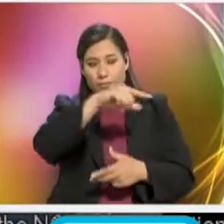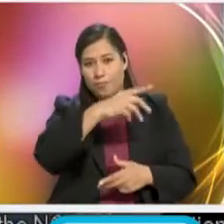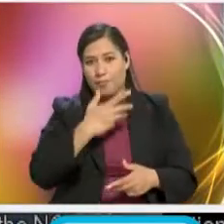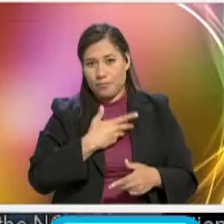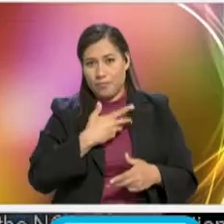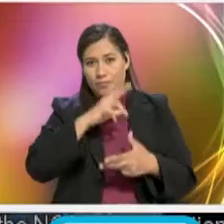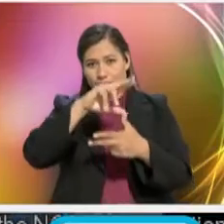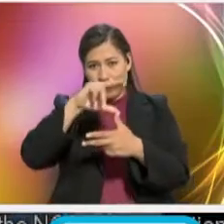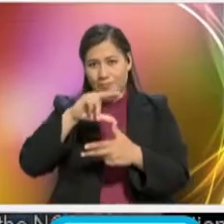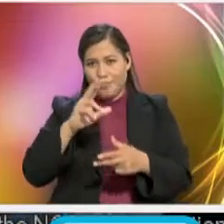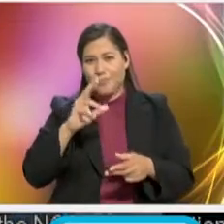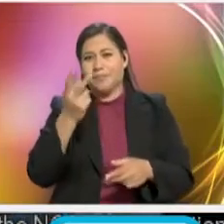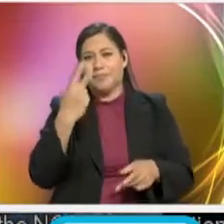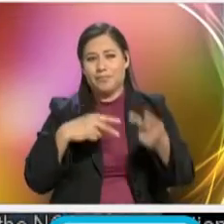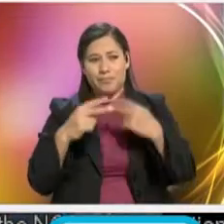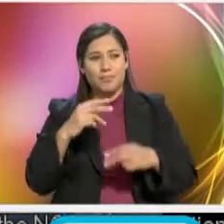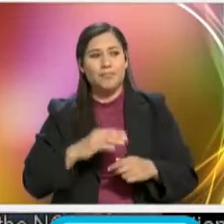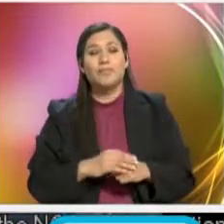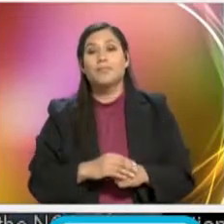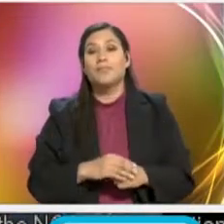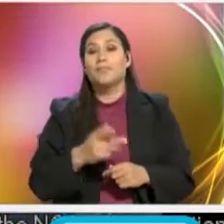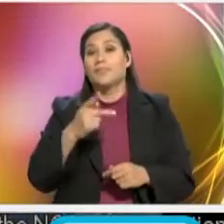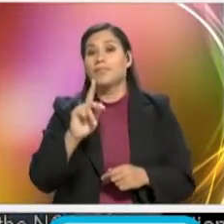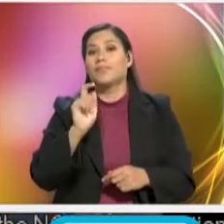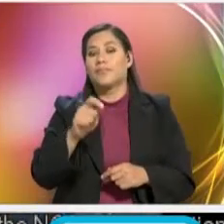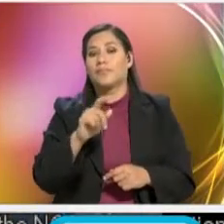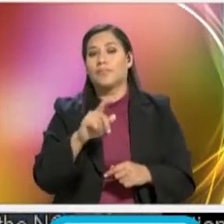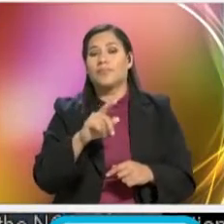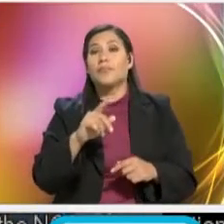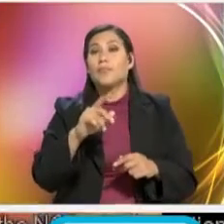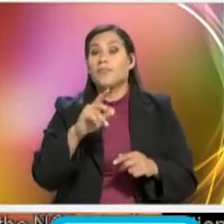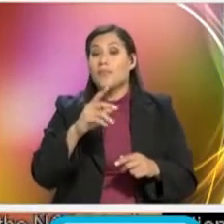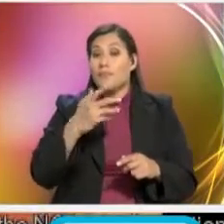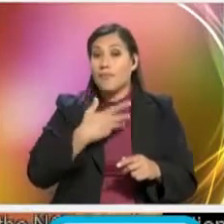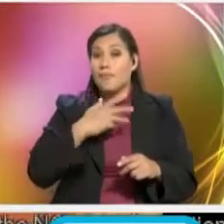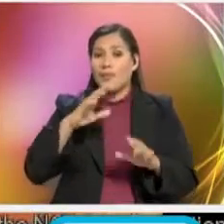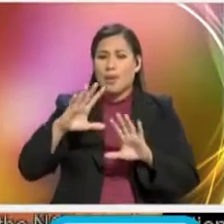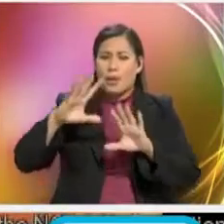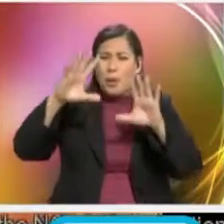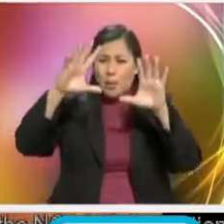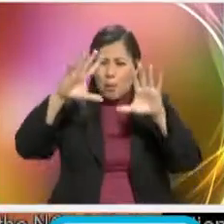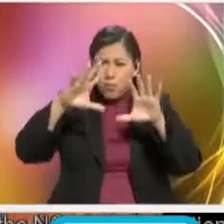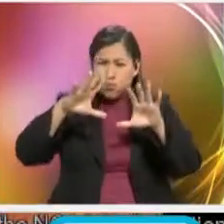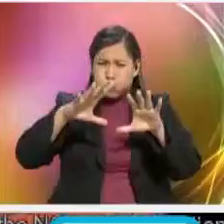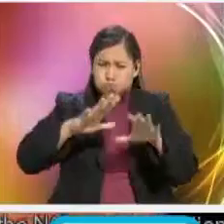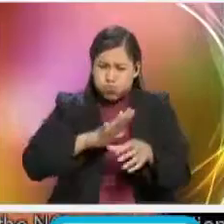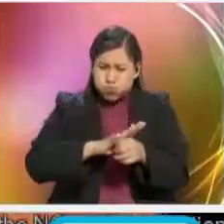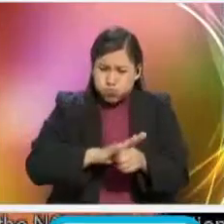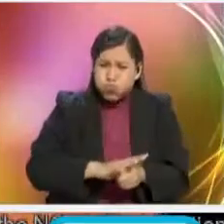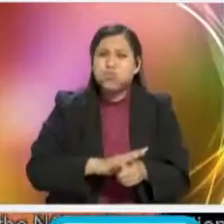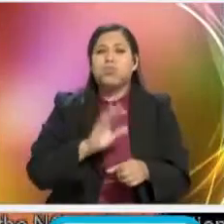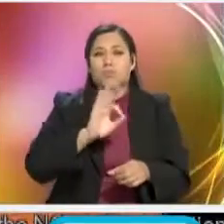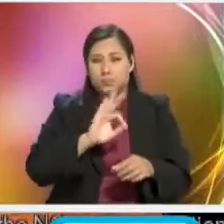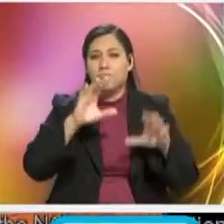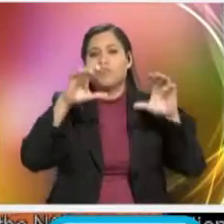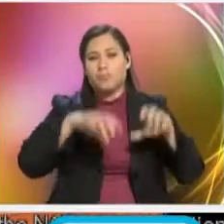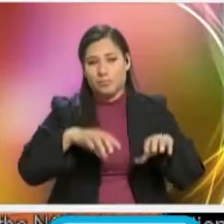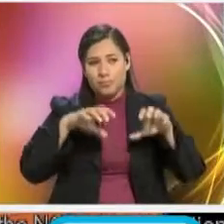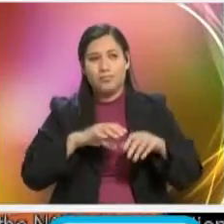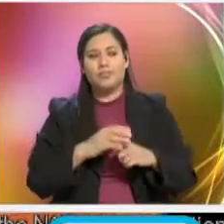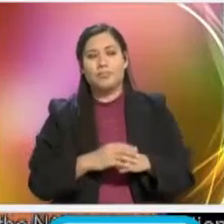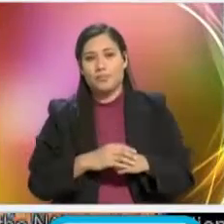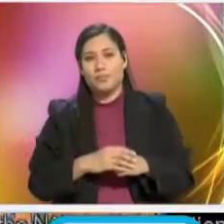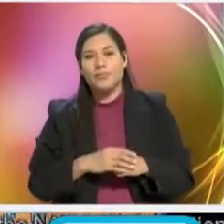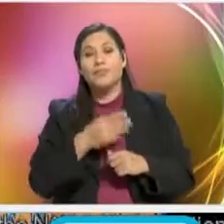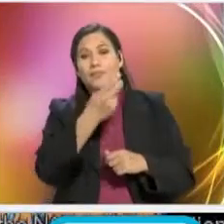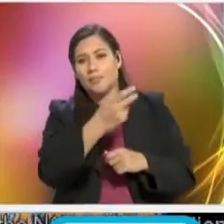está. Pero cuando hablan de un frente de baja presión es que hay un frente en donde posiblemente vaya a haber precipitación, va a haber Sí. agua. Y eso lo puedes